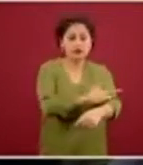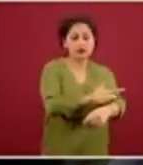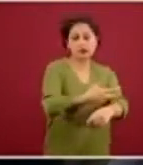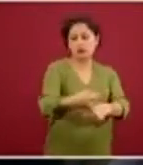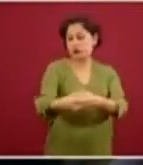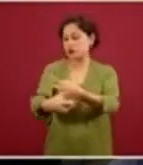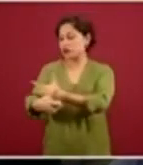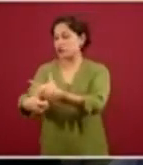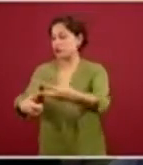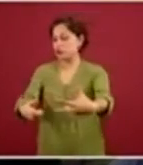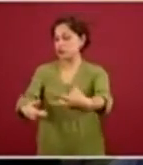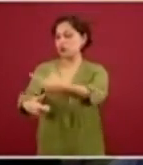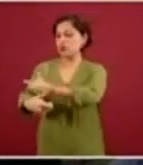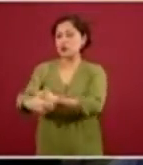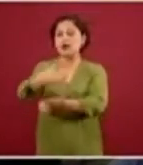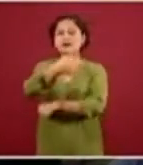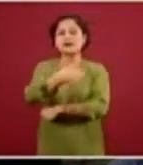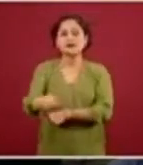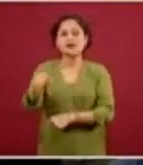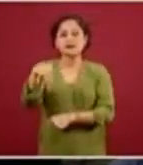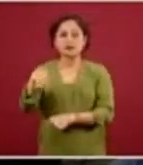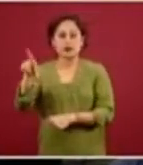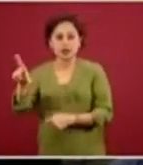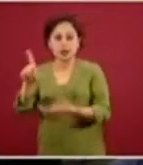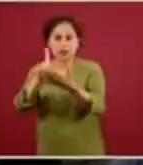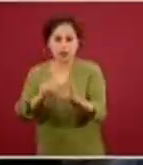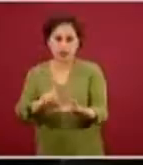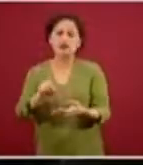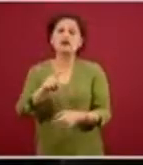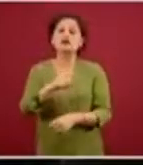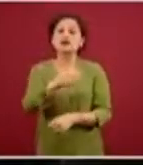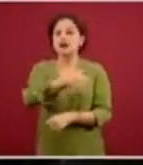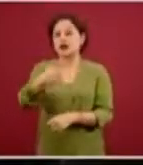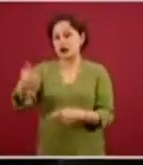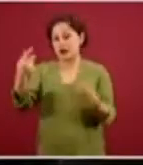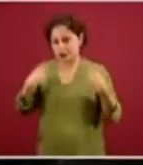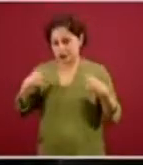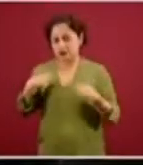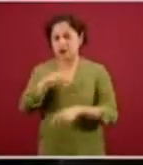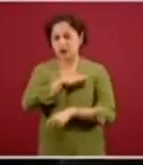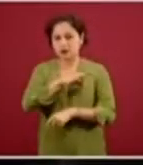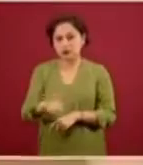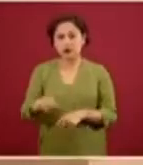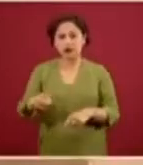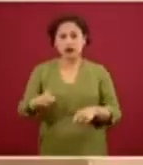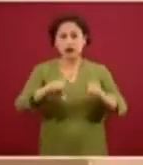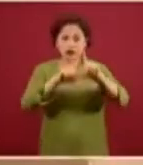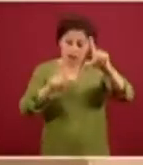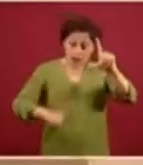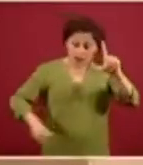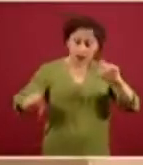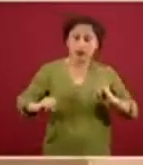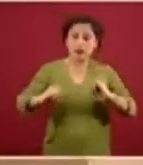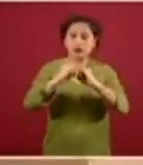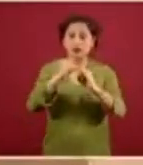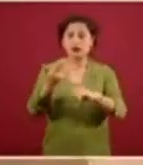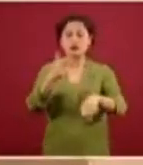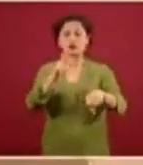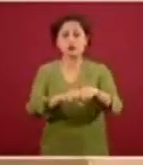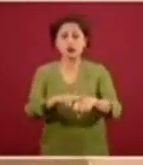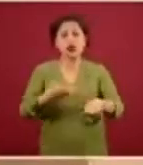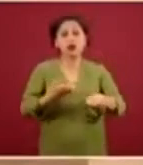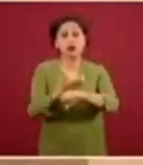donación. Entonces, ¿todos los estados de la República Mexicana tienen máquinas de aféresis? Sí. ¿Todas las instituciones tienen máquinas de